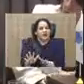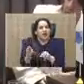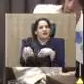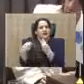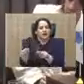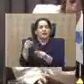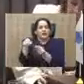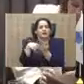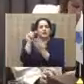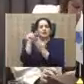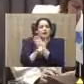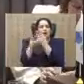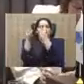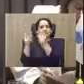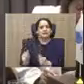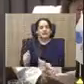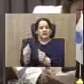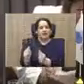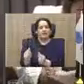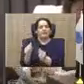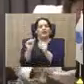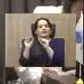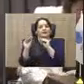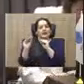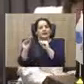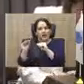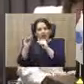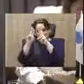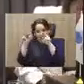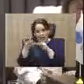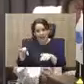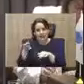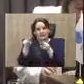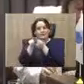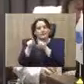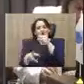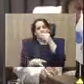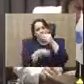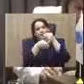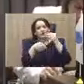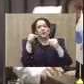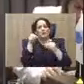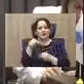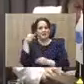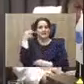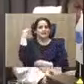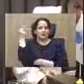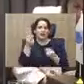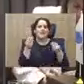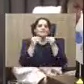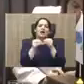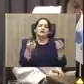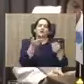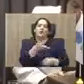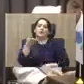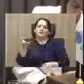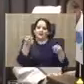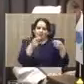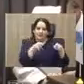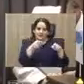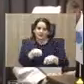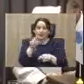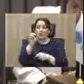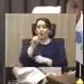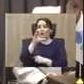Digital. Pero sigamos sumándole a esta historia, acontecimientos. En octubre del 2021, la Asamblea